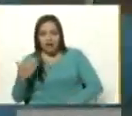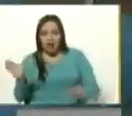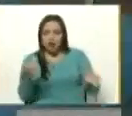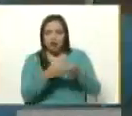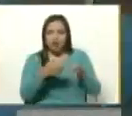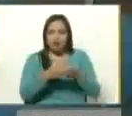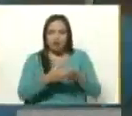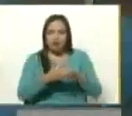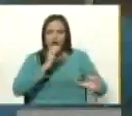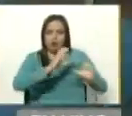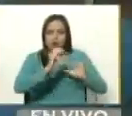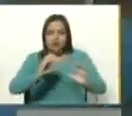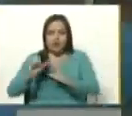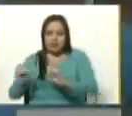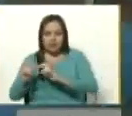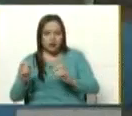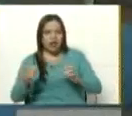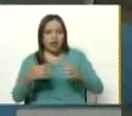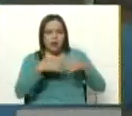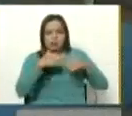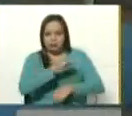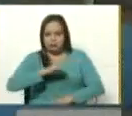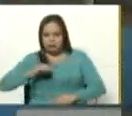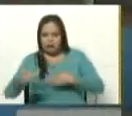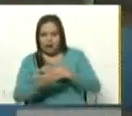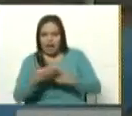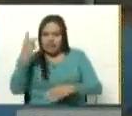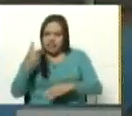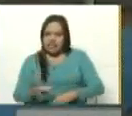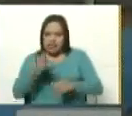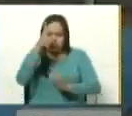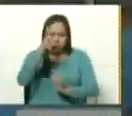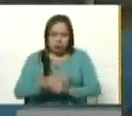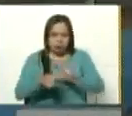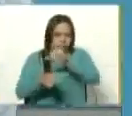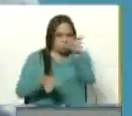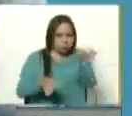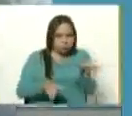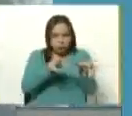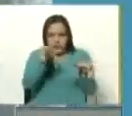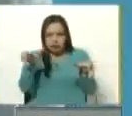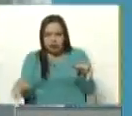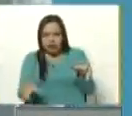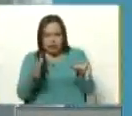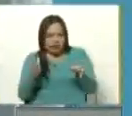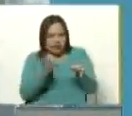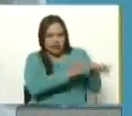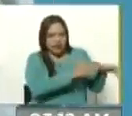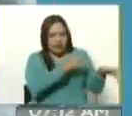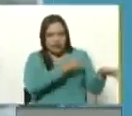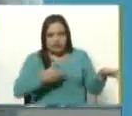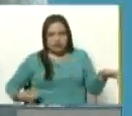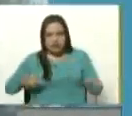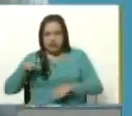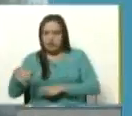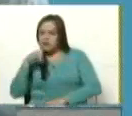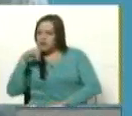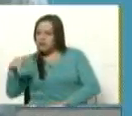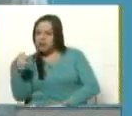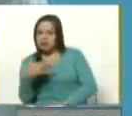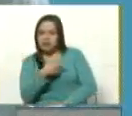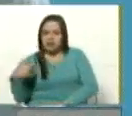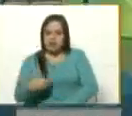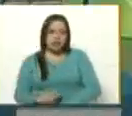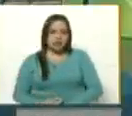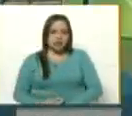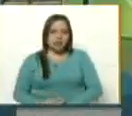tomaron partido y asumieron partir la pantalla del televisor y quitar al presidente y empezar ellos a informar lo que ellos querían. Ahora, en ese momento dijimos, nada, esto es